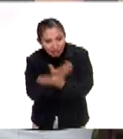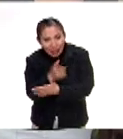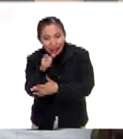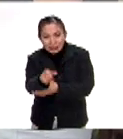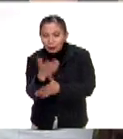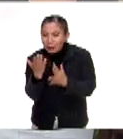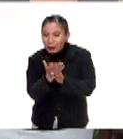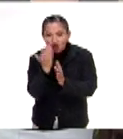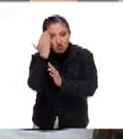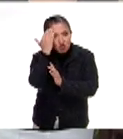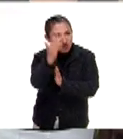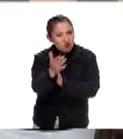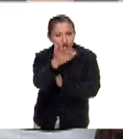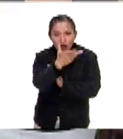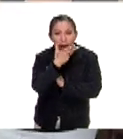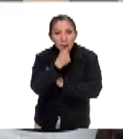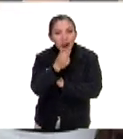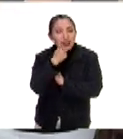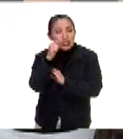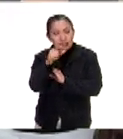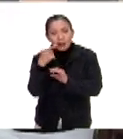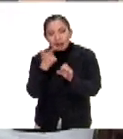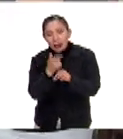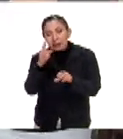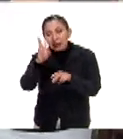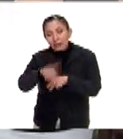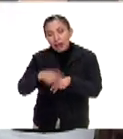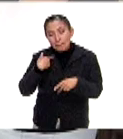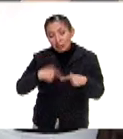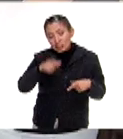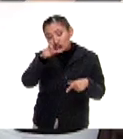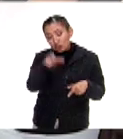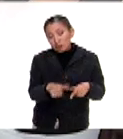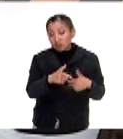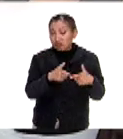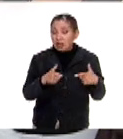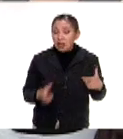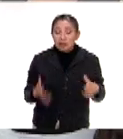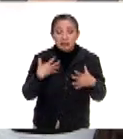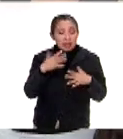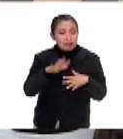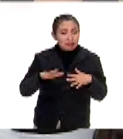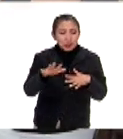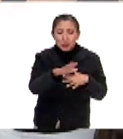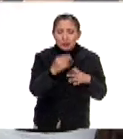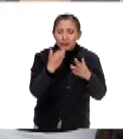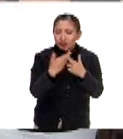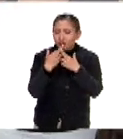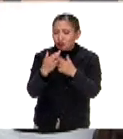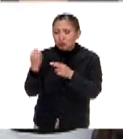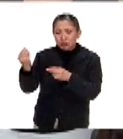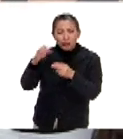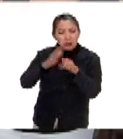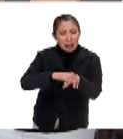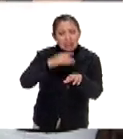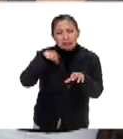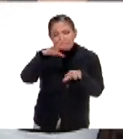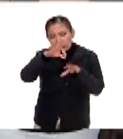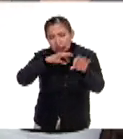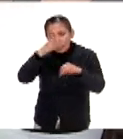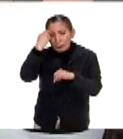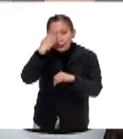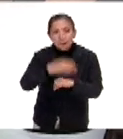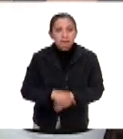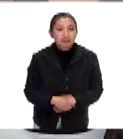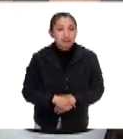una parte que yo no conocía, y sí me di cuenta que la verdad el personaje es enorme, es inabarcable, y que hay muchísimo más que tenemos que aprender